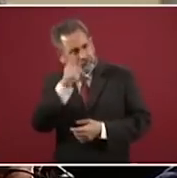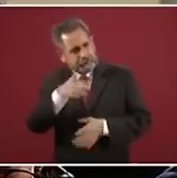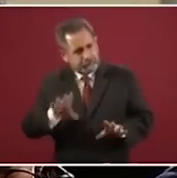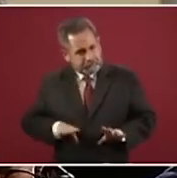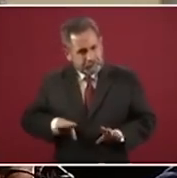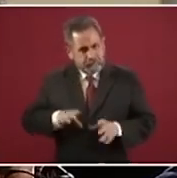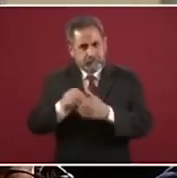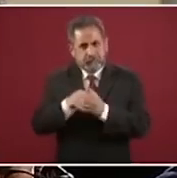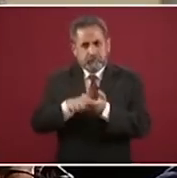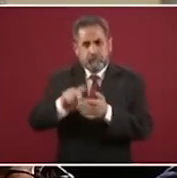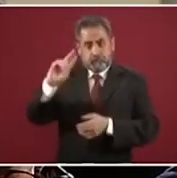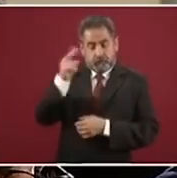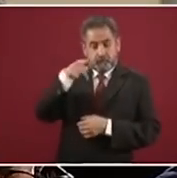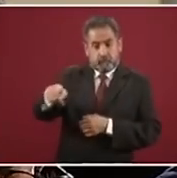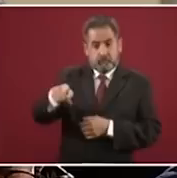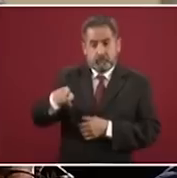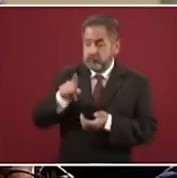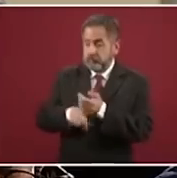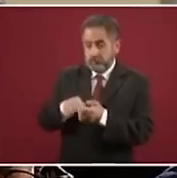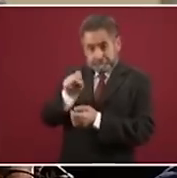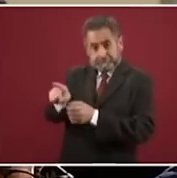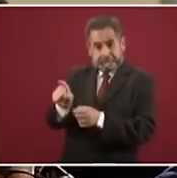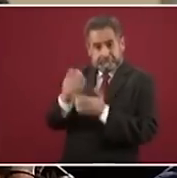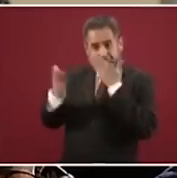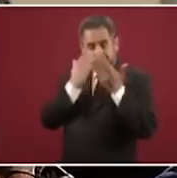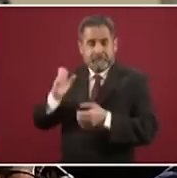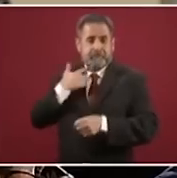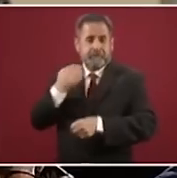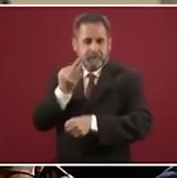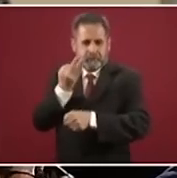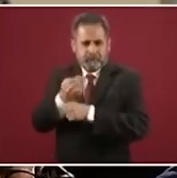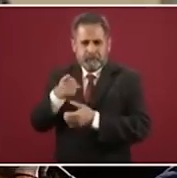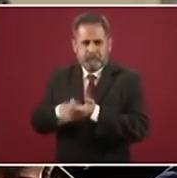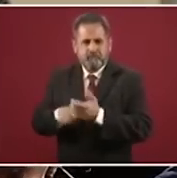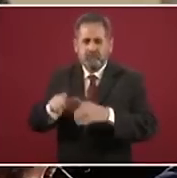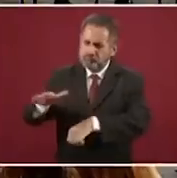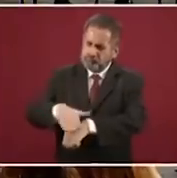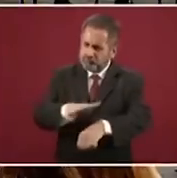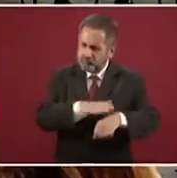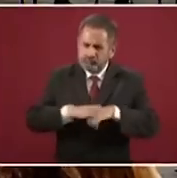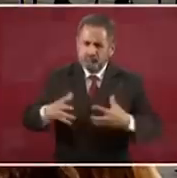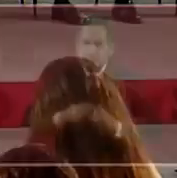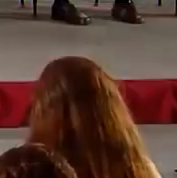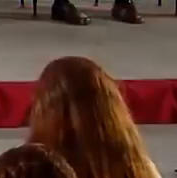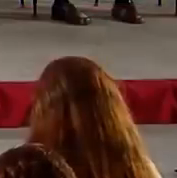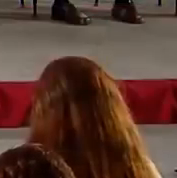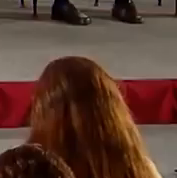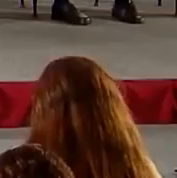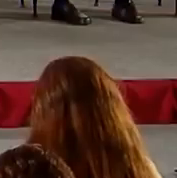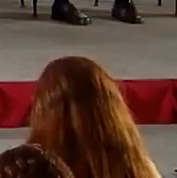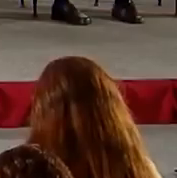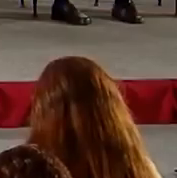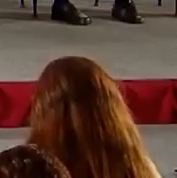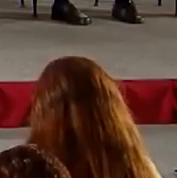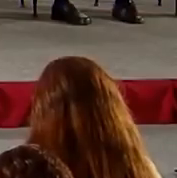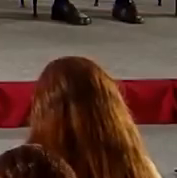usted, universitario, salido de esas mismas aulas, convocara a su comunidad? No se pierde jamás el espíritu de un universitario